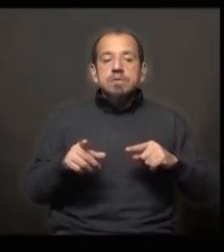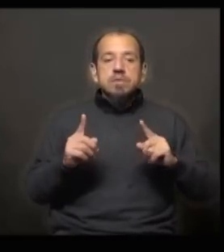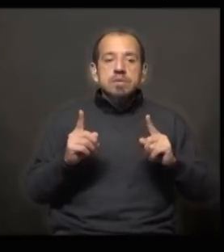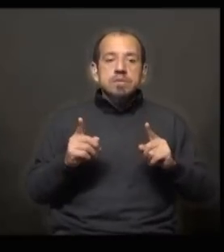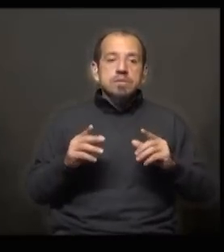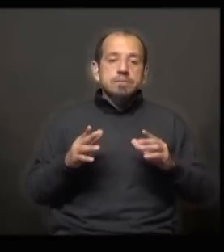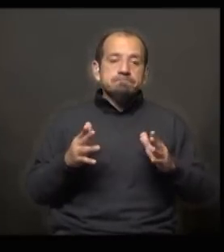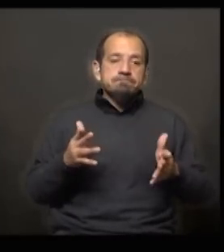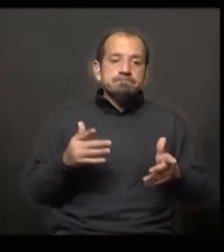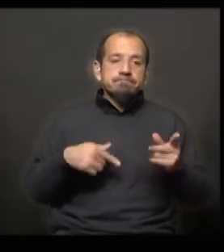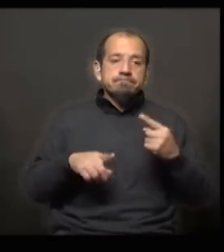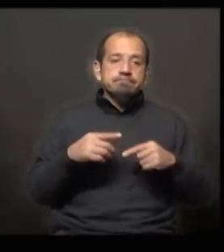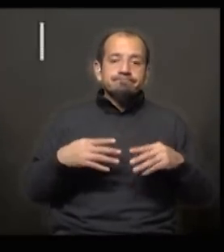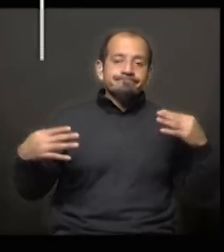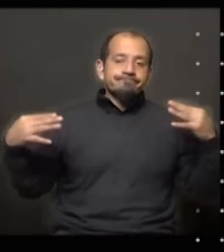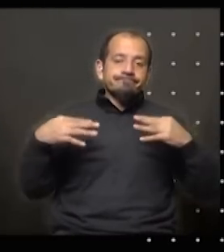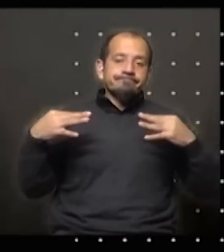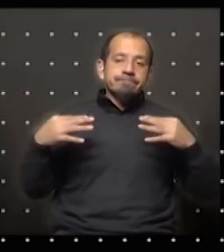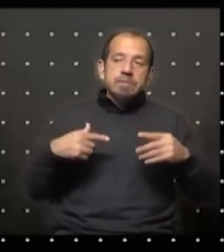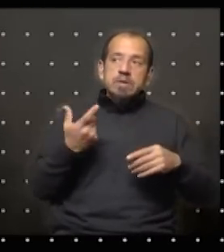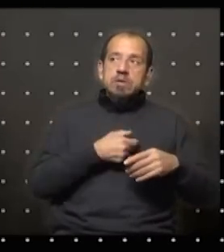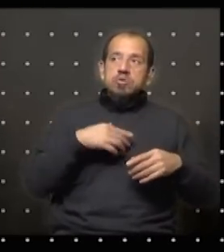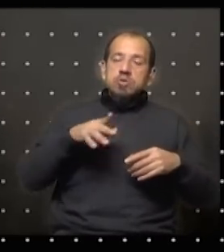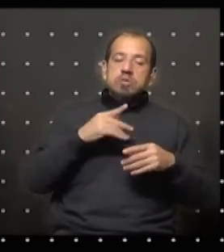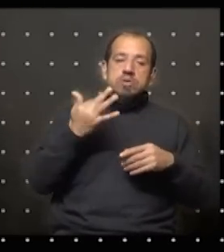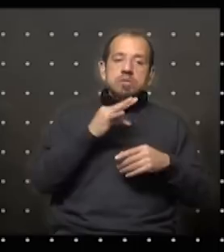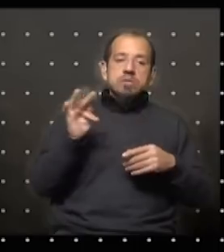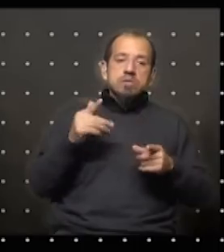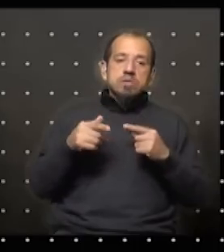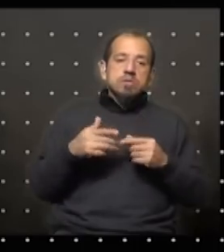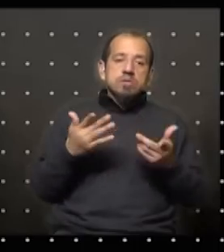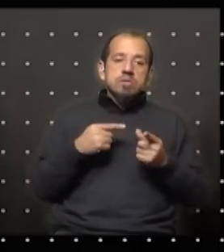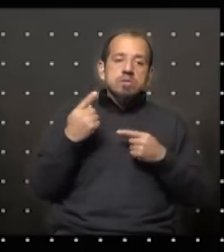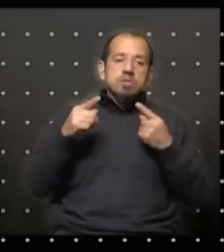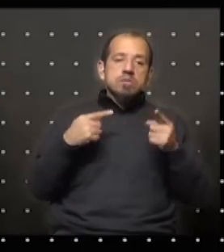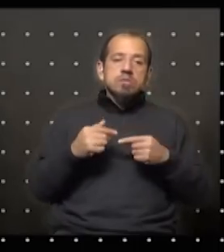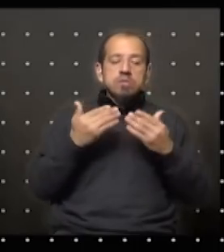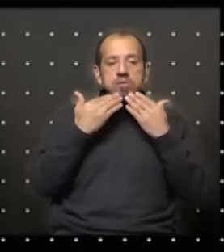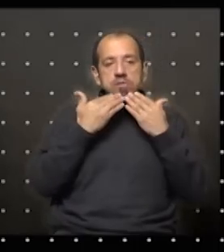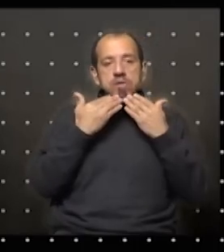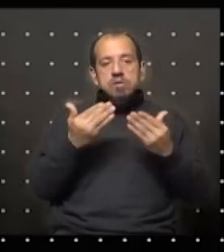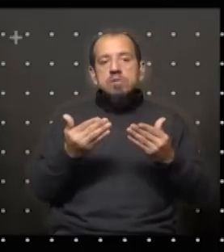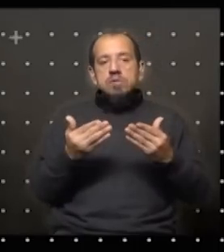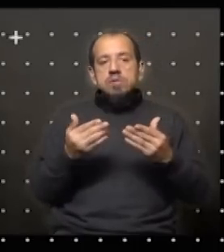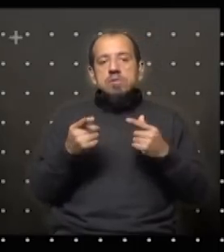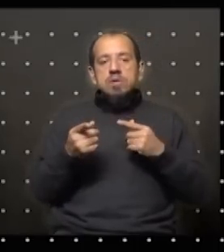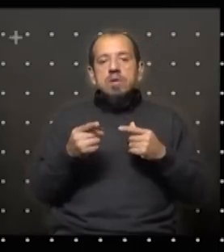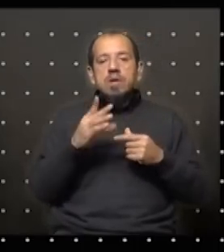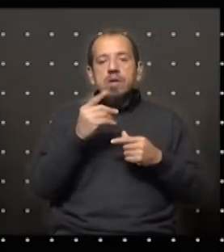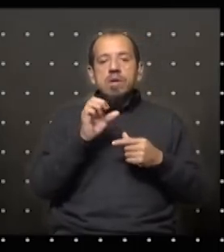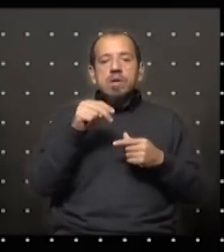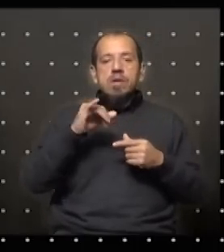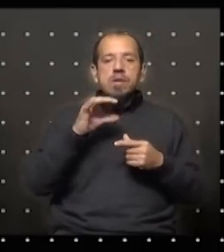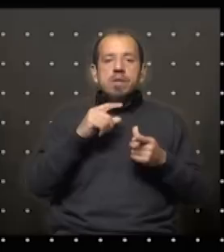a a esa confrontación social que por estos días vive Francia a distintos niveles Muchísimas gracias Denis mercle